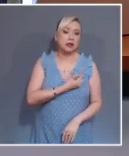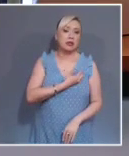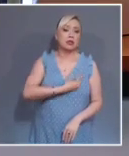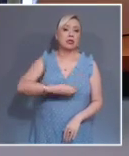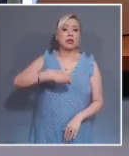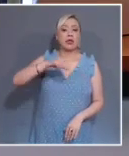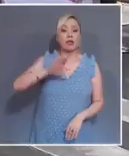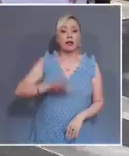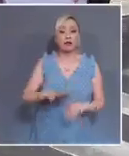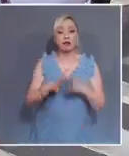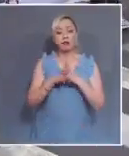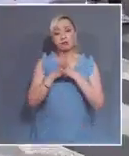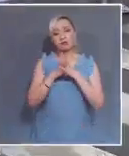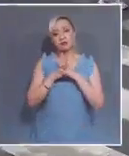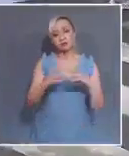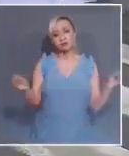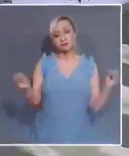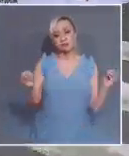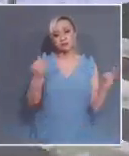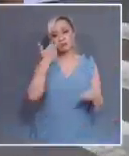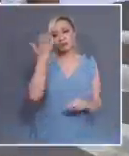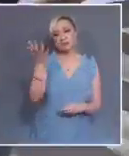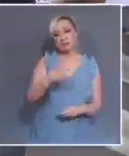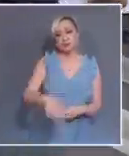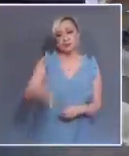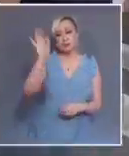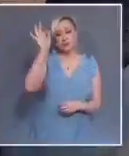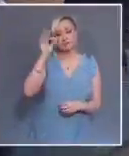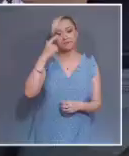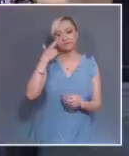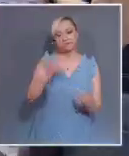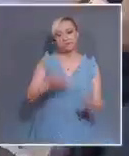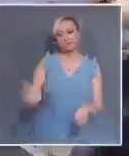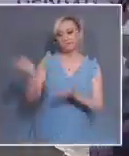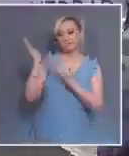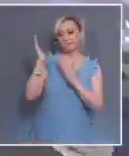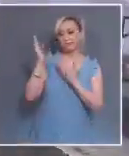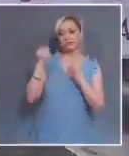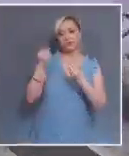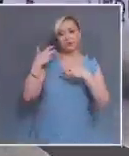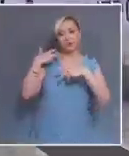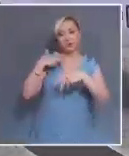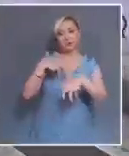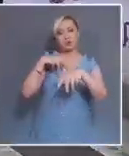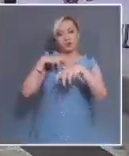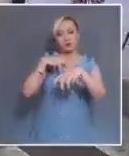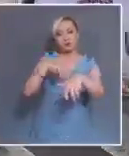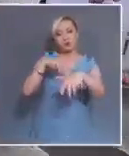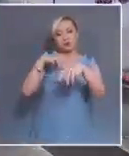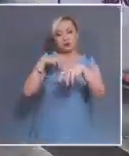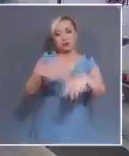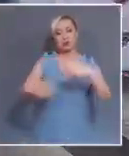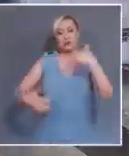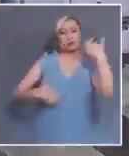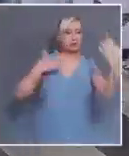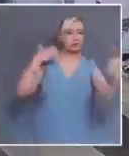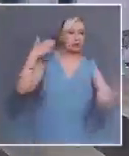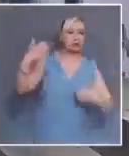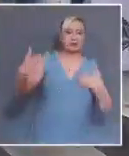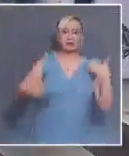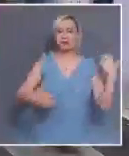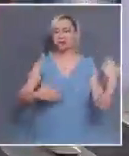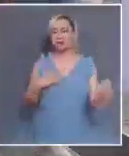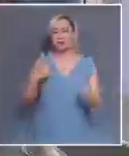desaparecidos. 10 de mayo no es de fiesta, es de lucha y de protesta. 10 de mayo no es